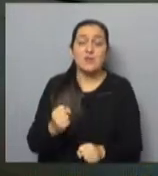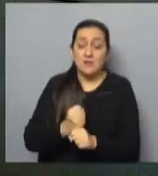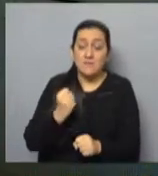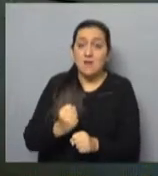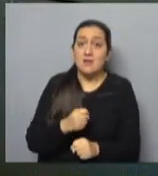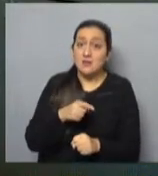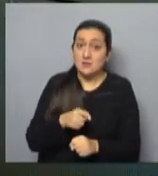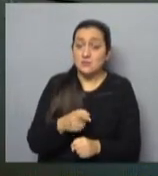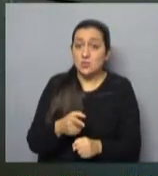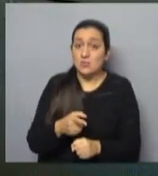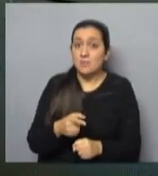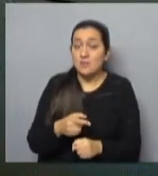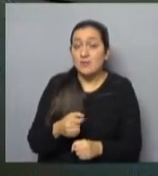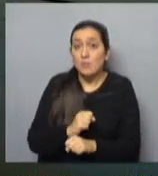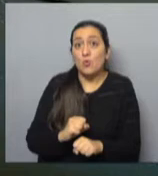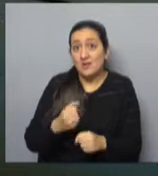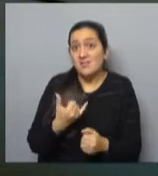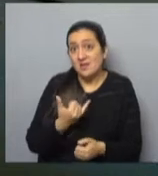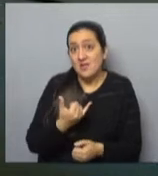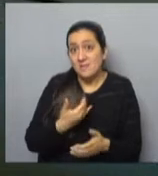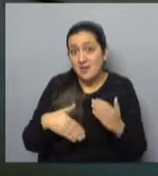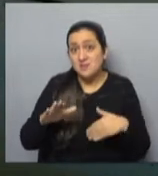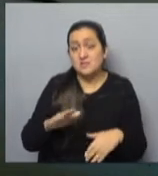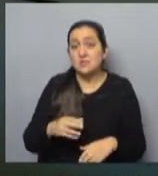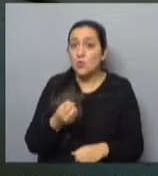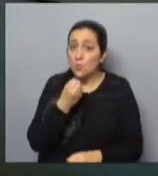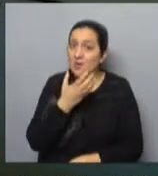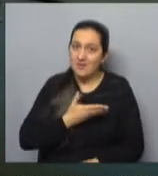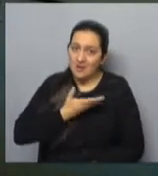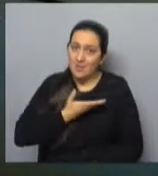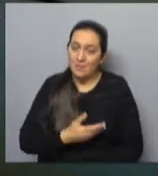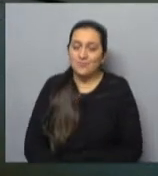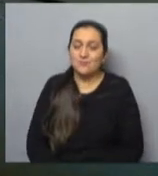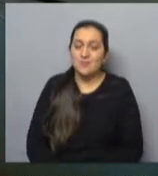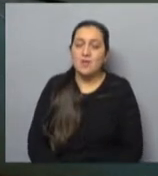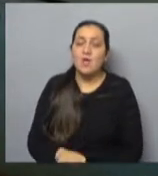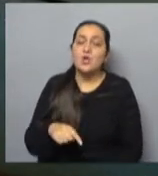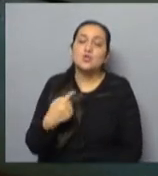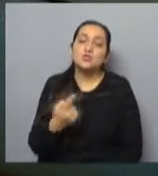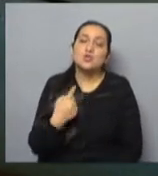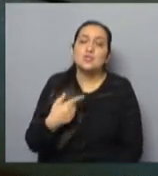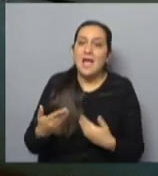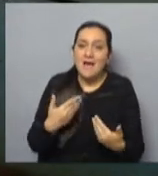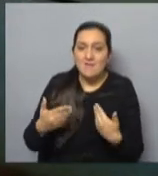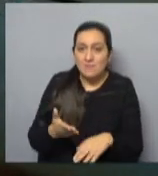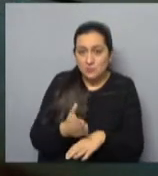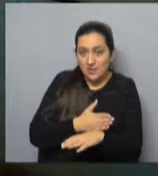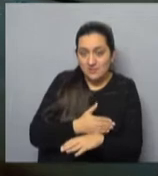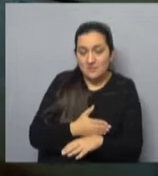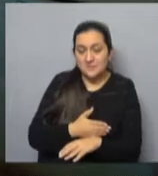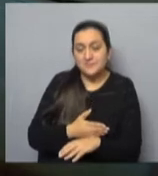que nada para conseguir más lugar en realidad es un monte de clamosa si hay cosas hablábamos fuera de micrófonos antes de esta entrevista